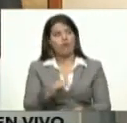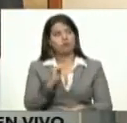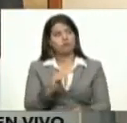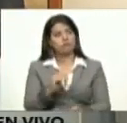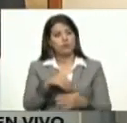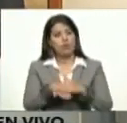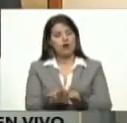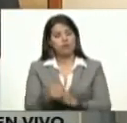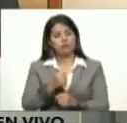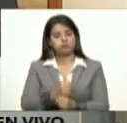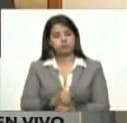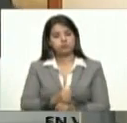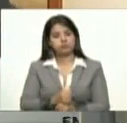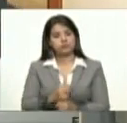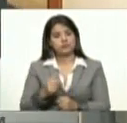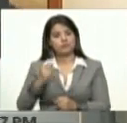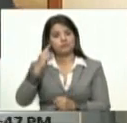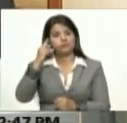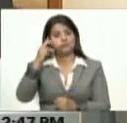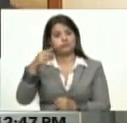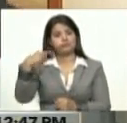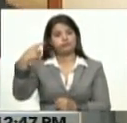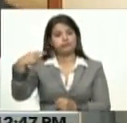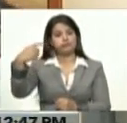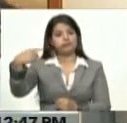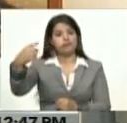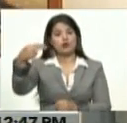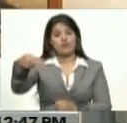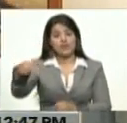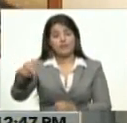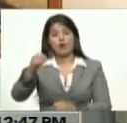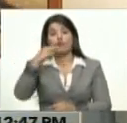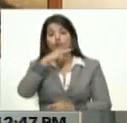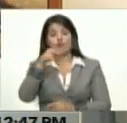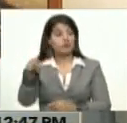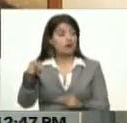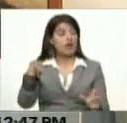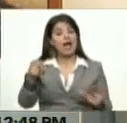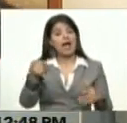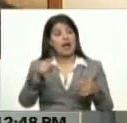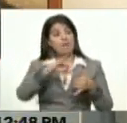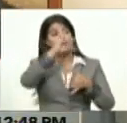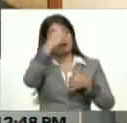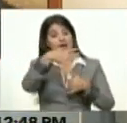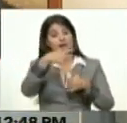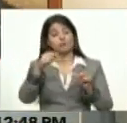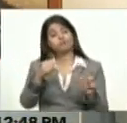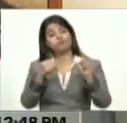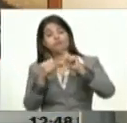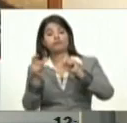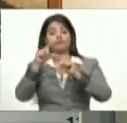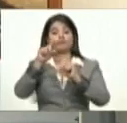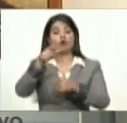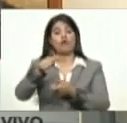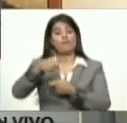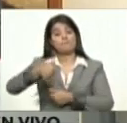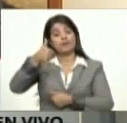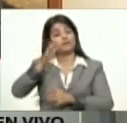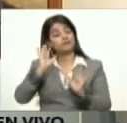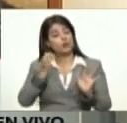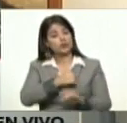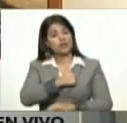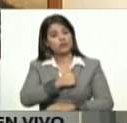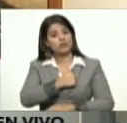Y cuando lo vendían en el mes de noviembre o octubre, le sumaban el efecto inflacionario. Y por supuesto,